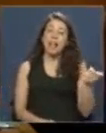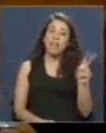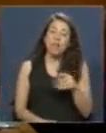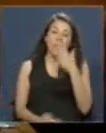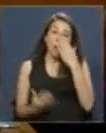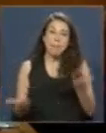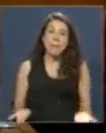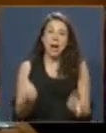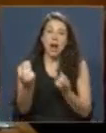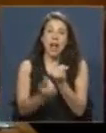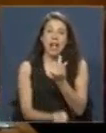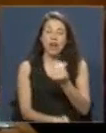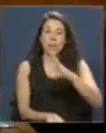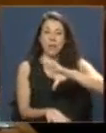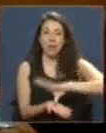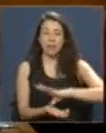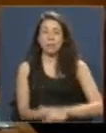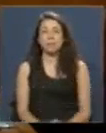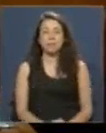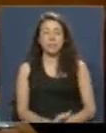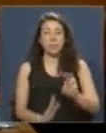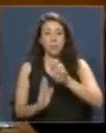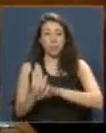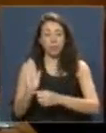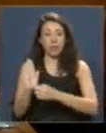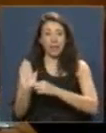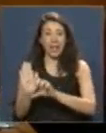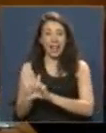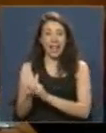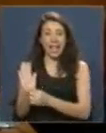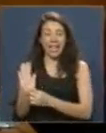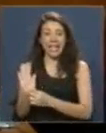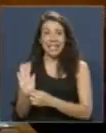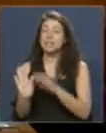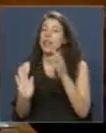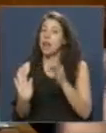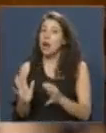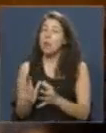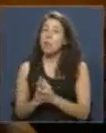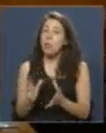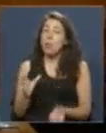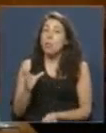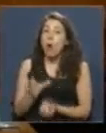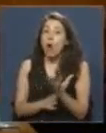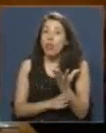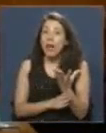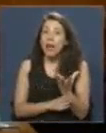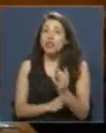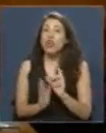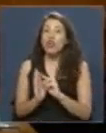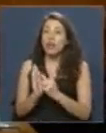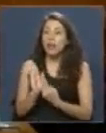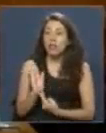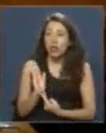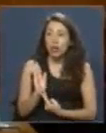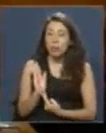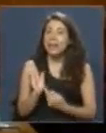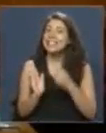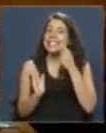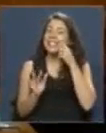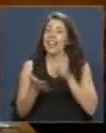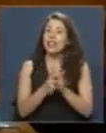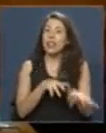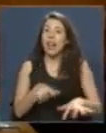economía de nuestro país. El proyecto de ley que hoy analizamos es realmente una modernización y reforma y contiene los